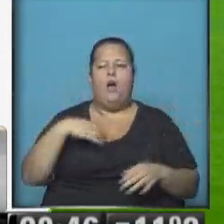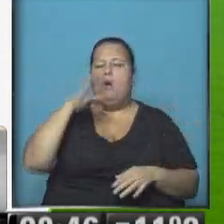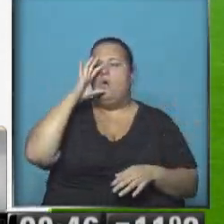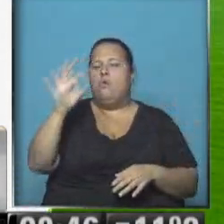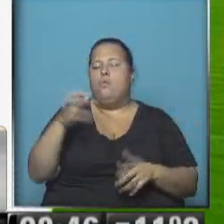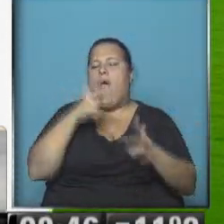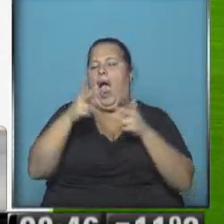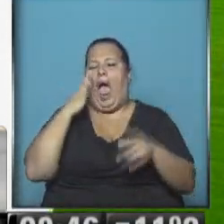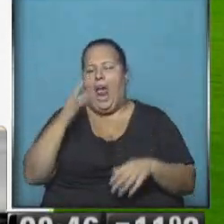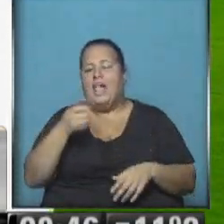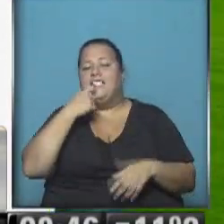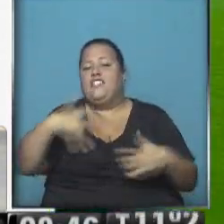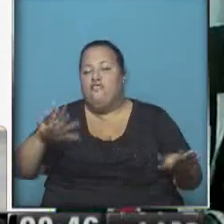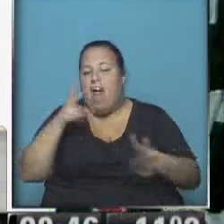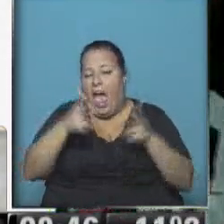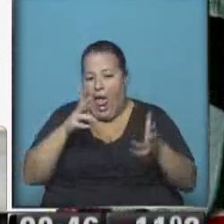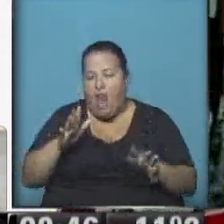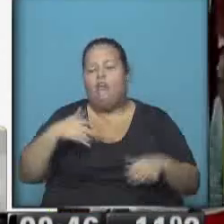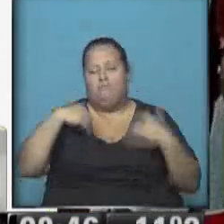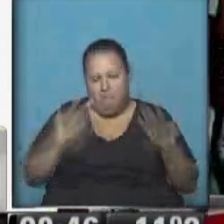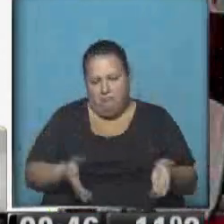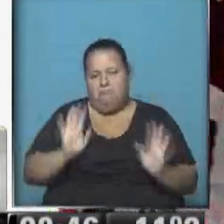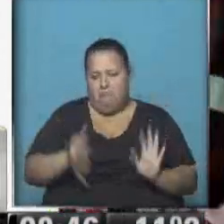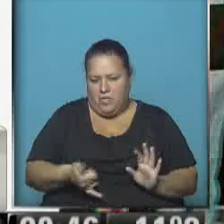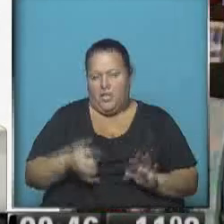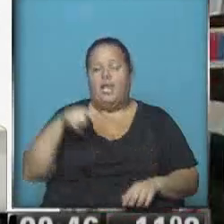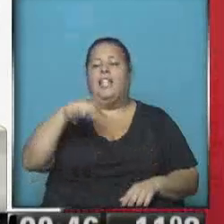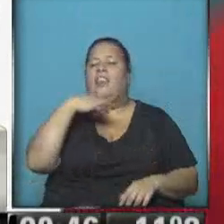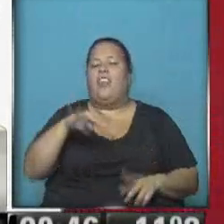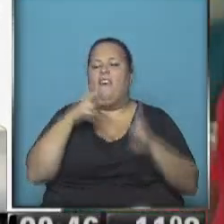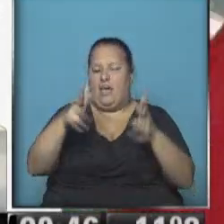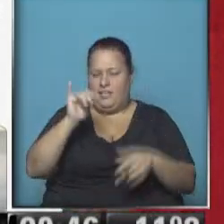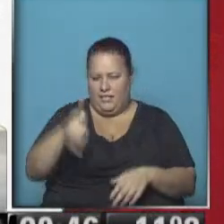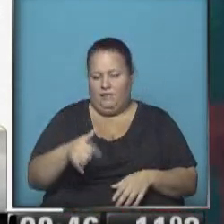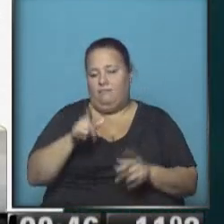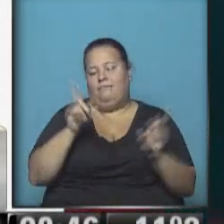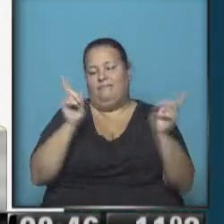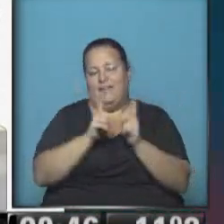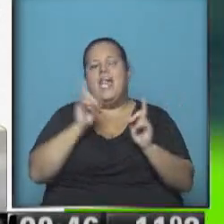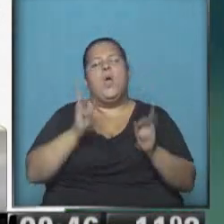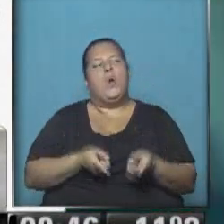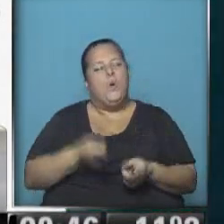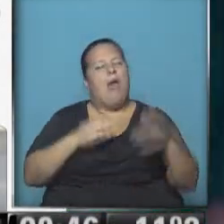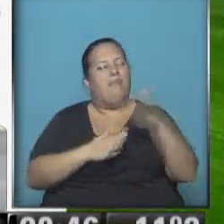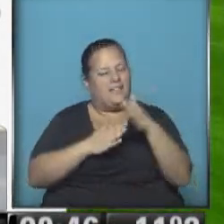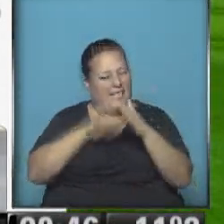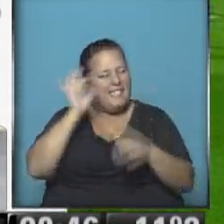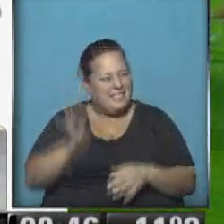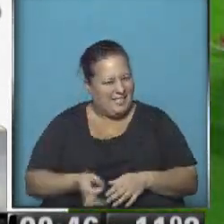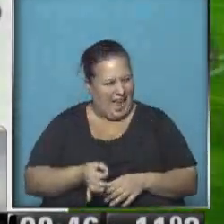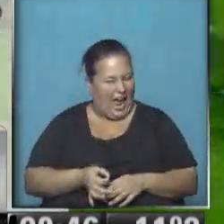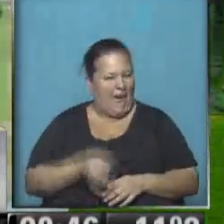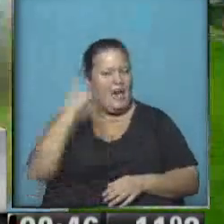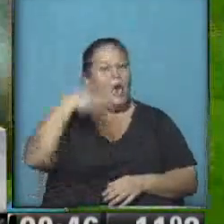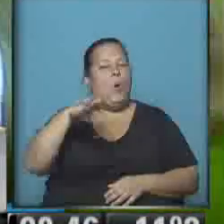algo que decir si es que tengo algo para decir lo haré y a quien tenga que hacerlo eso fue más o igual macherano sabe de que es el